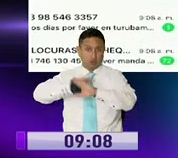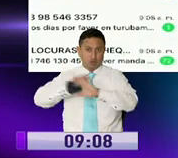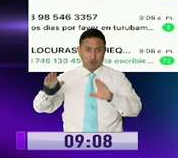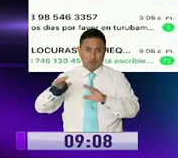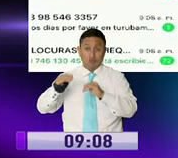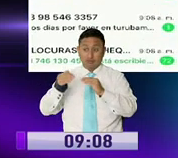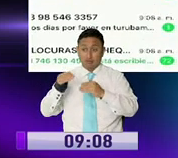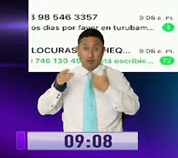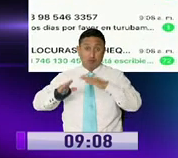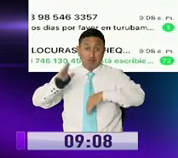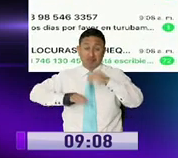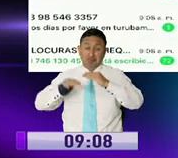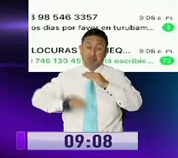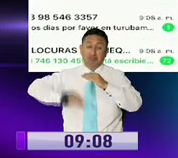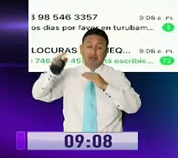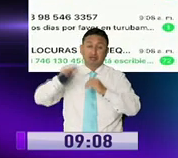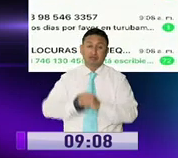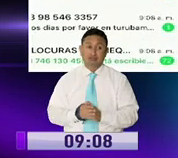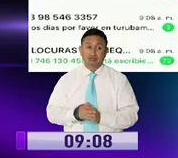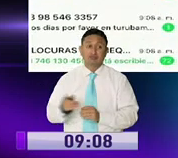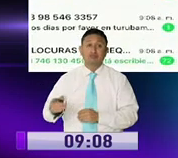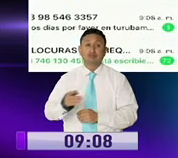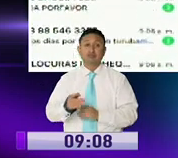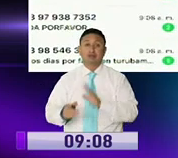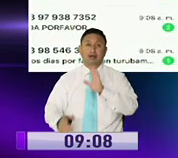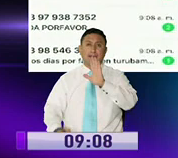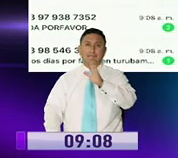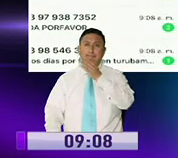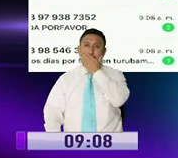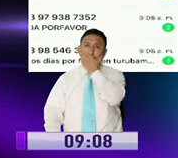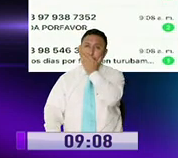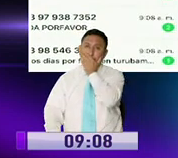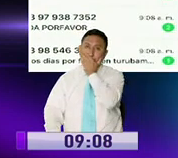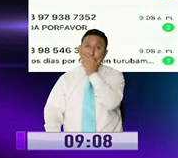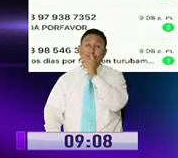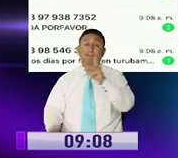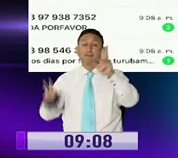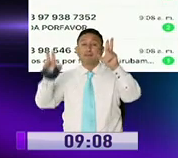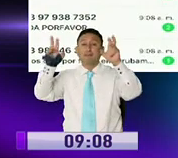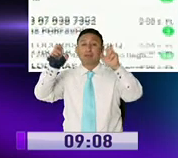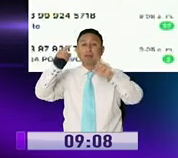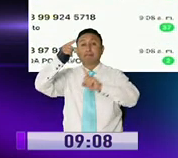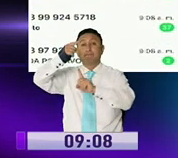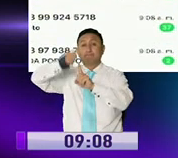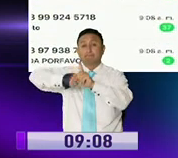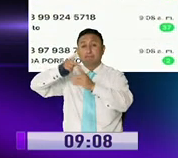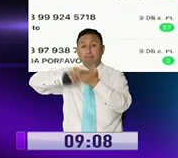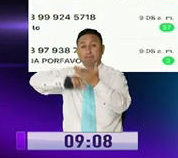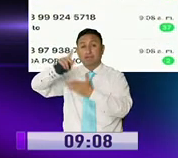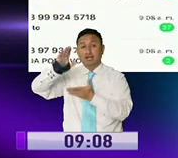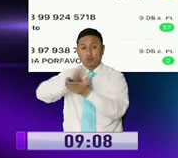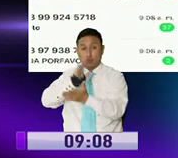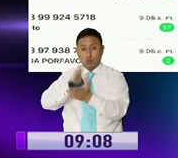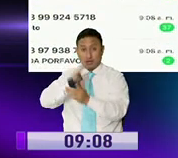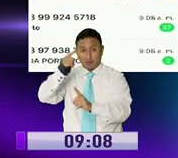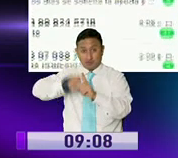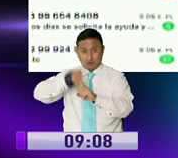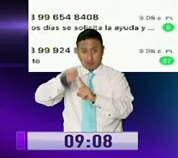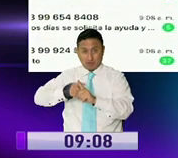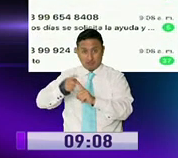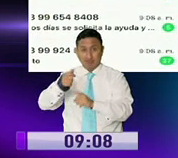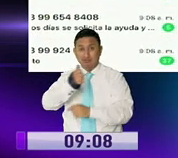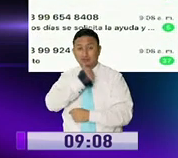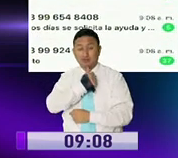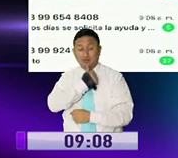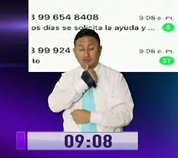las subieron. La palabra del presidente. A ver, entendamos algo. El tema de las pensiones de los colegios